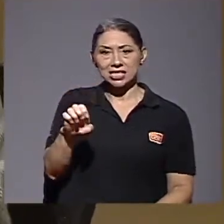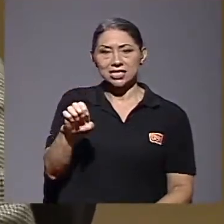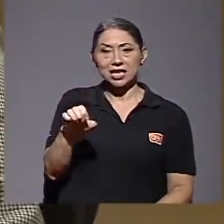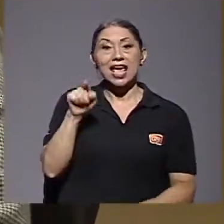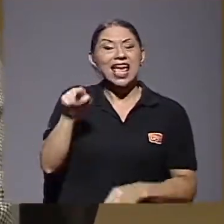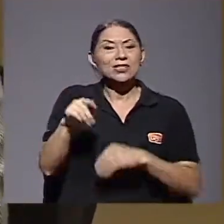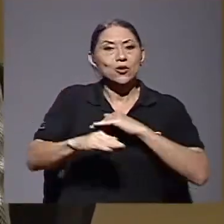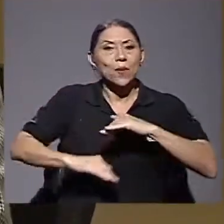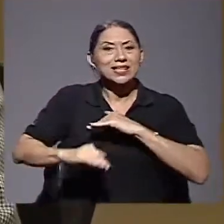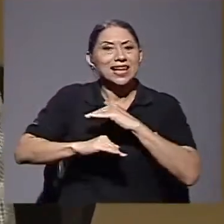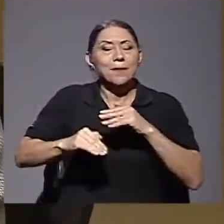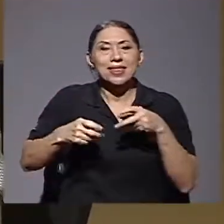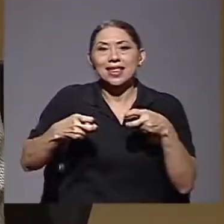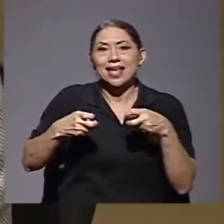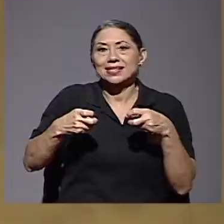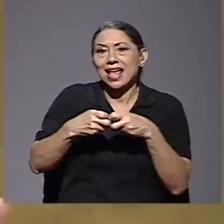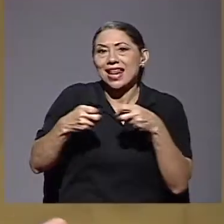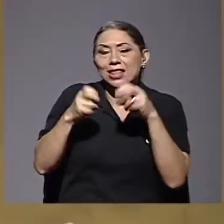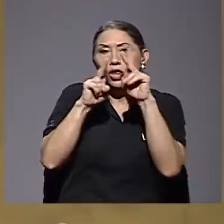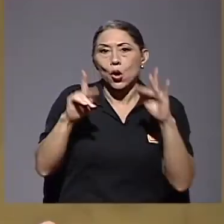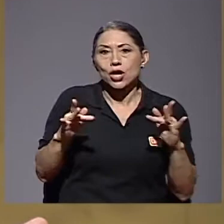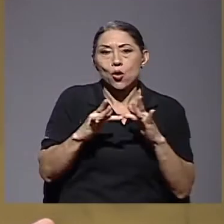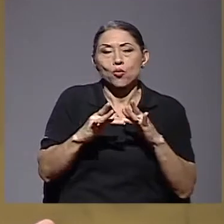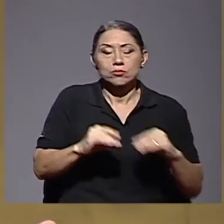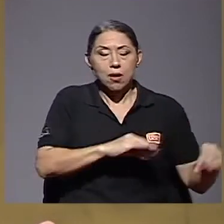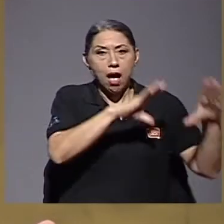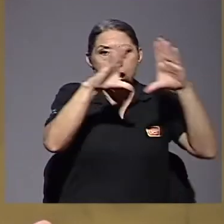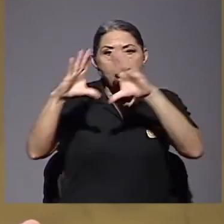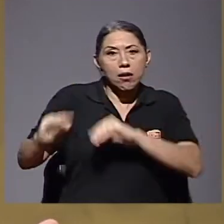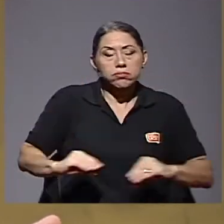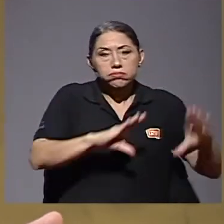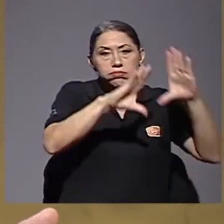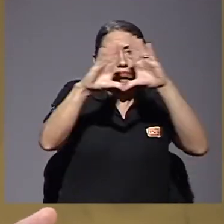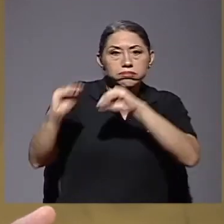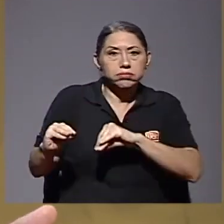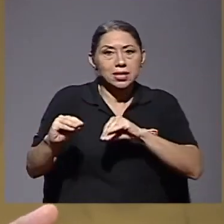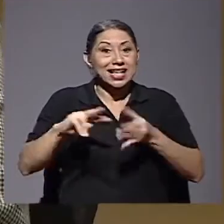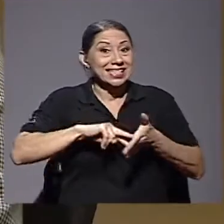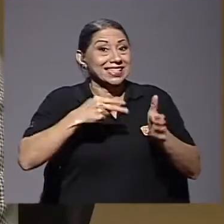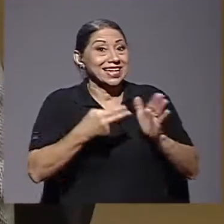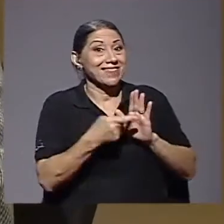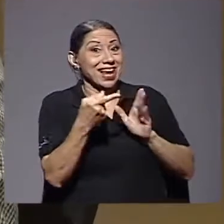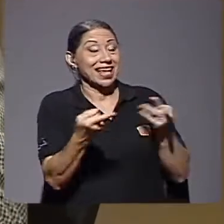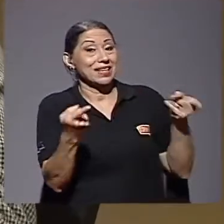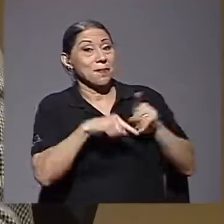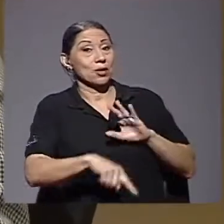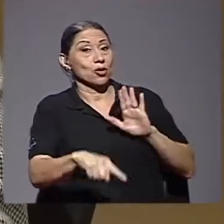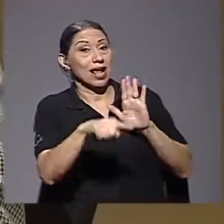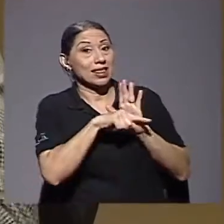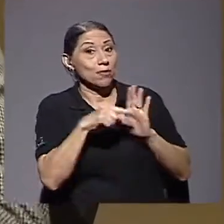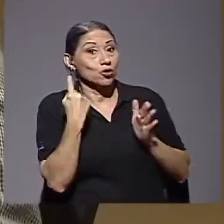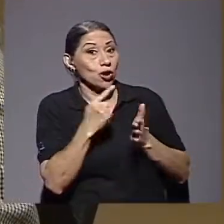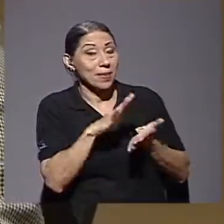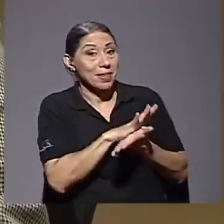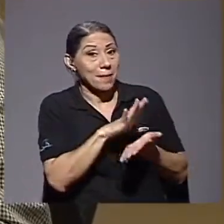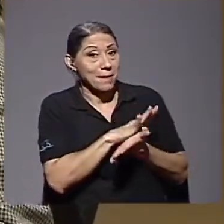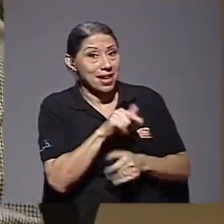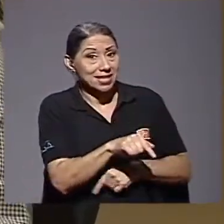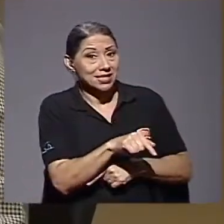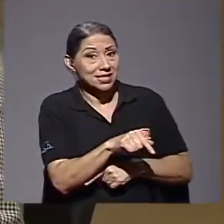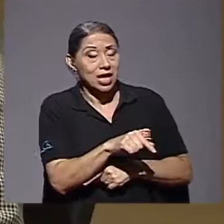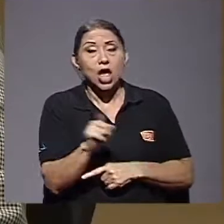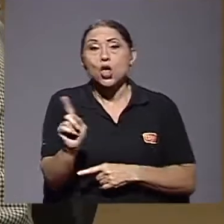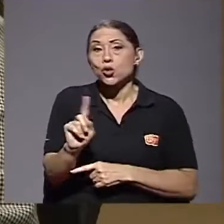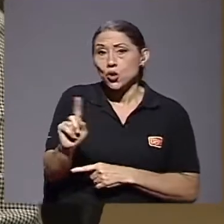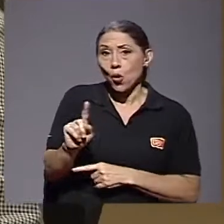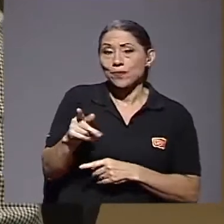electrónica, 24 horas al día. O sea que ese precio negativo es en papeles nada más. Nadie no, te va a vender un se dio negativo. En ese, que